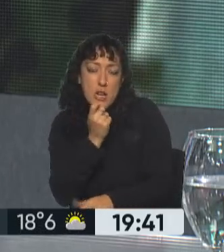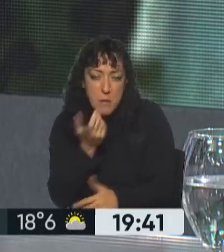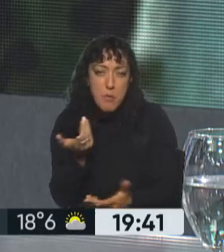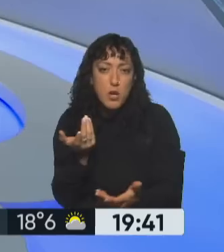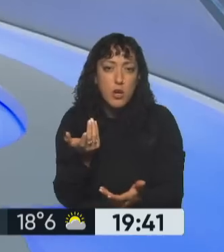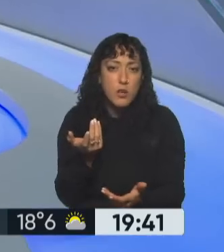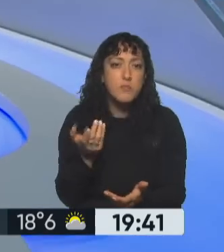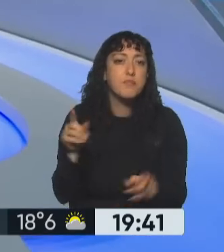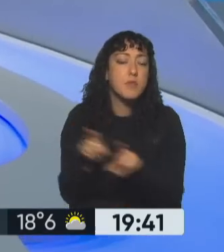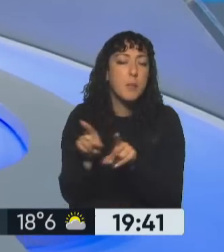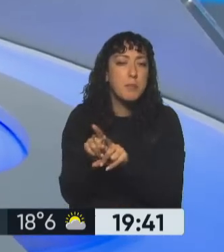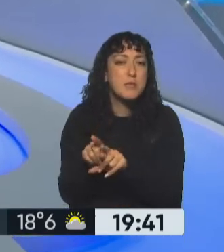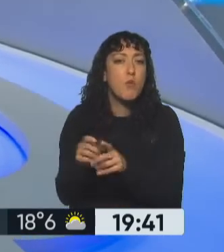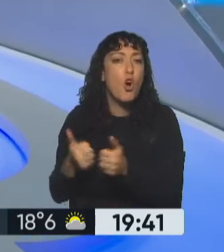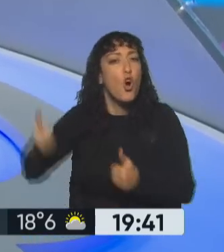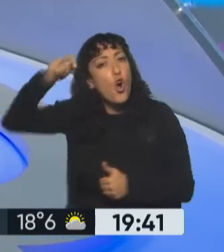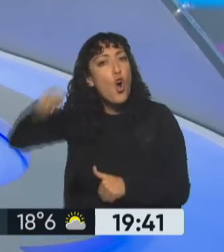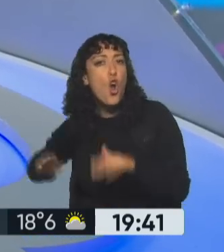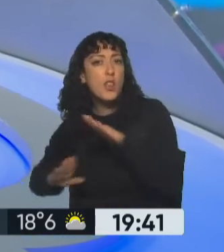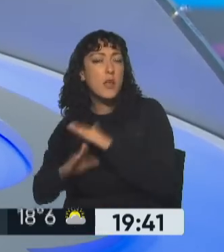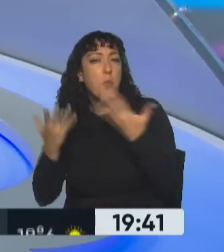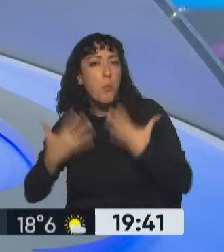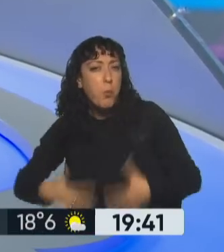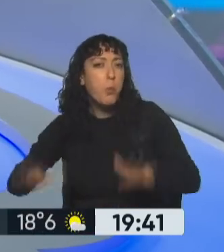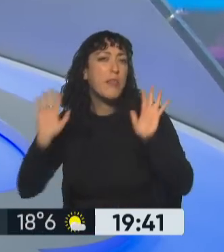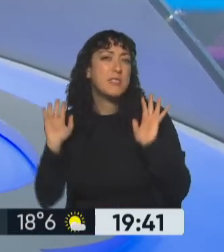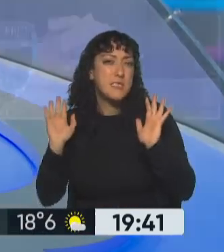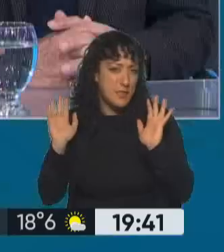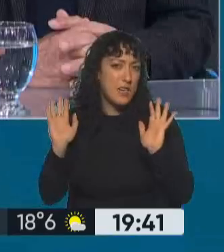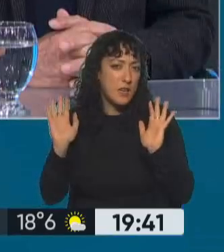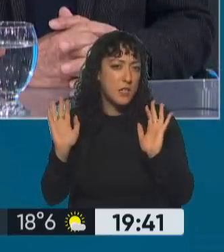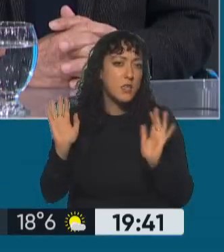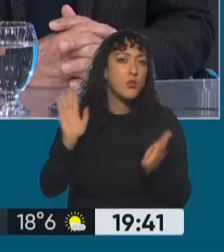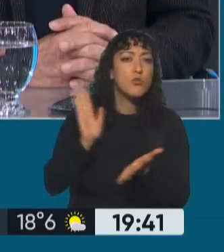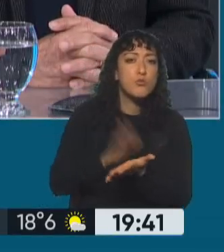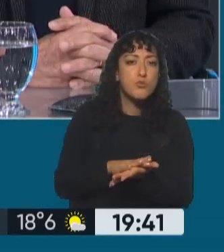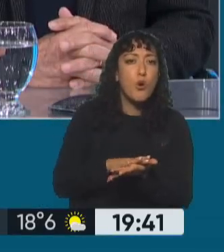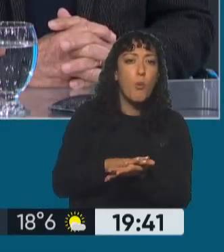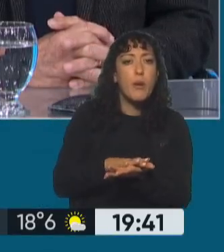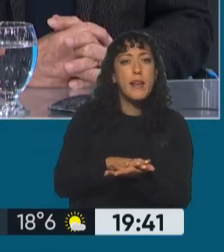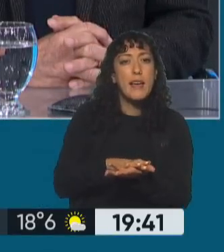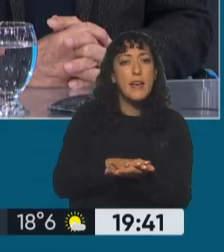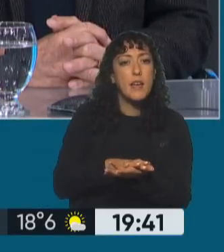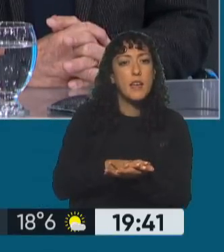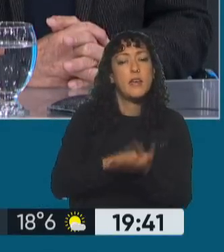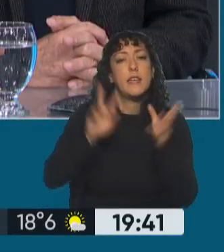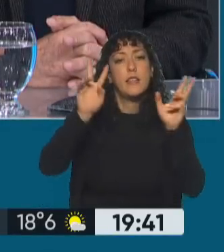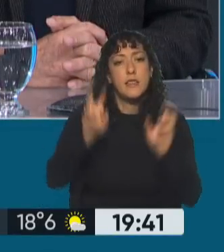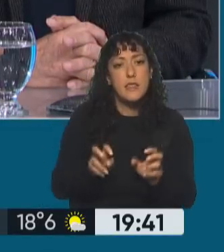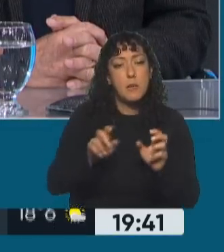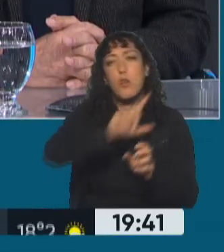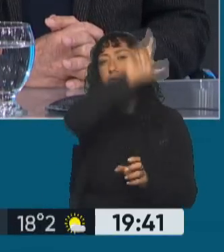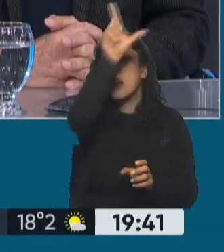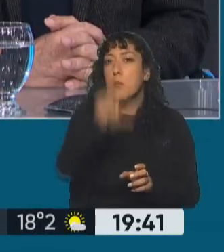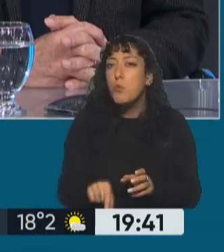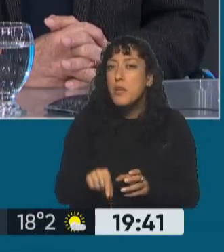propia jurisprudencia, la Corte puede ser competencia originaria a la Corte en tanto y en cuanto interprete cuestiones del republicanismo